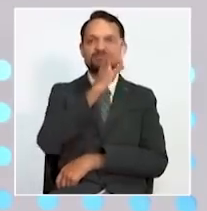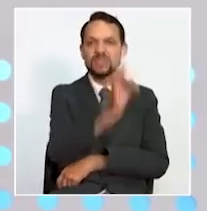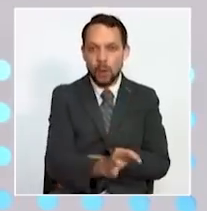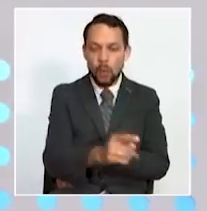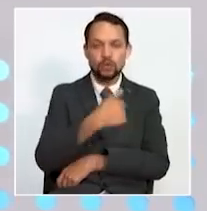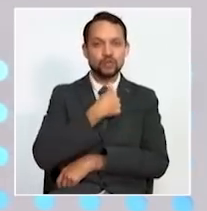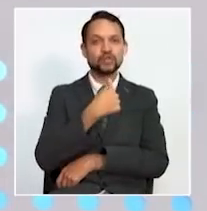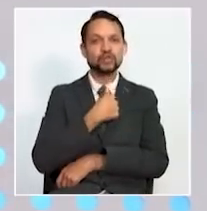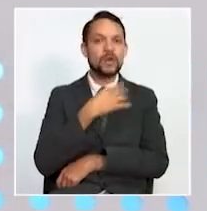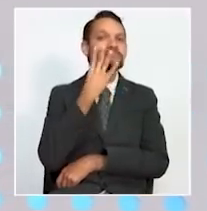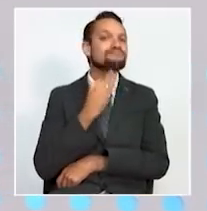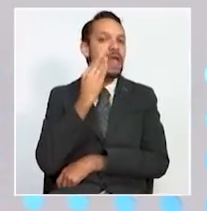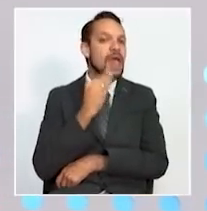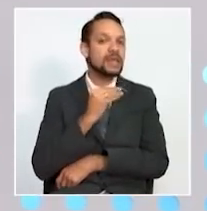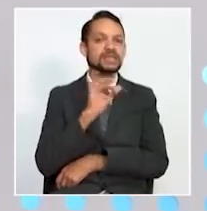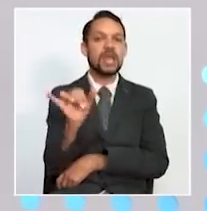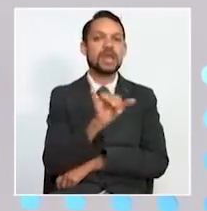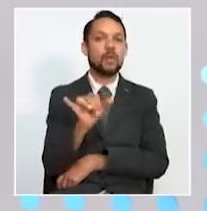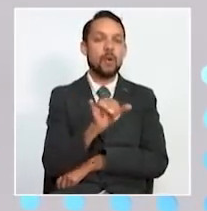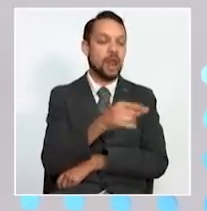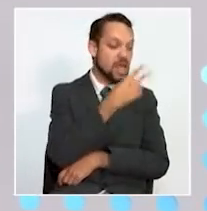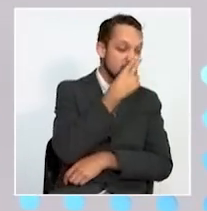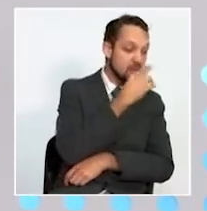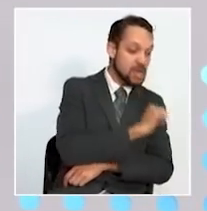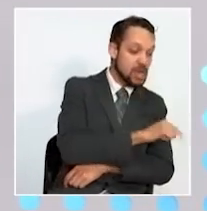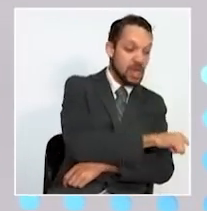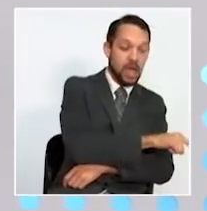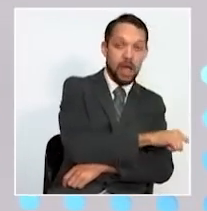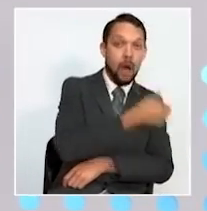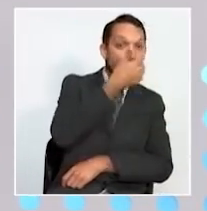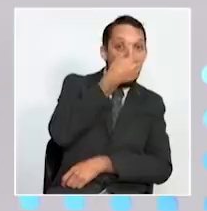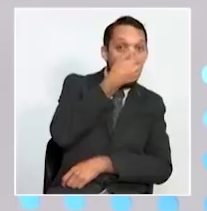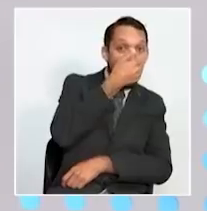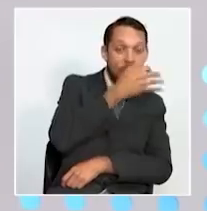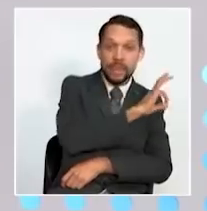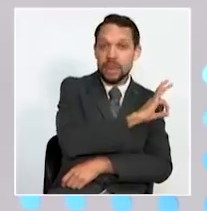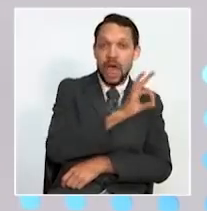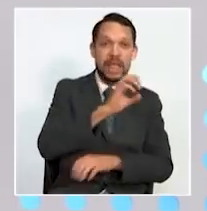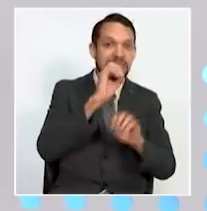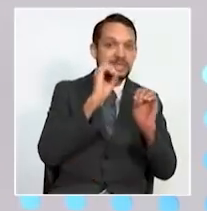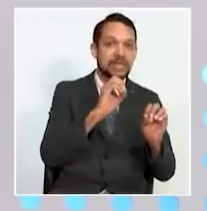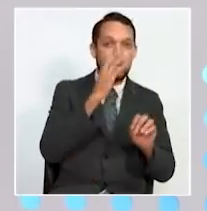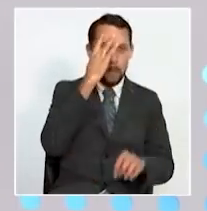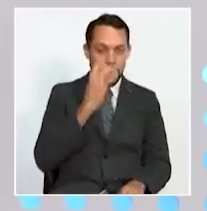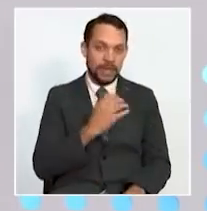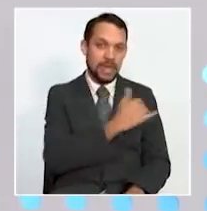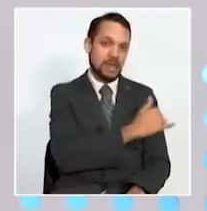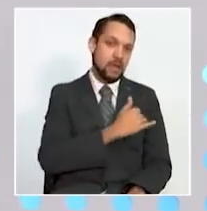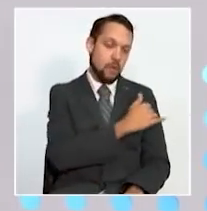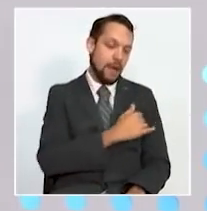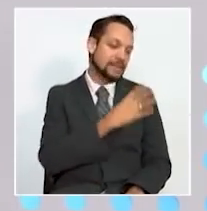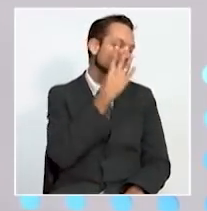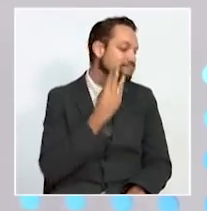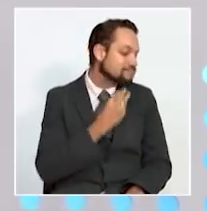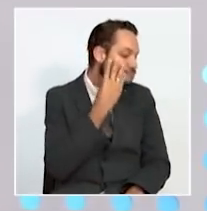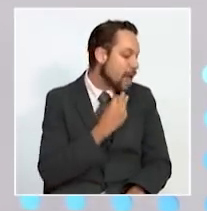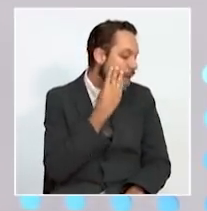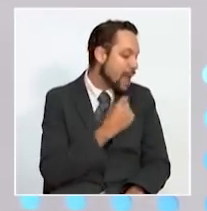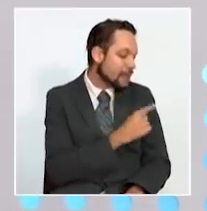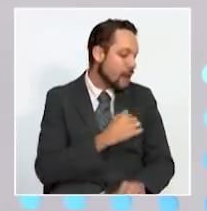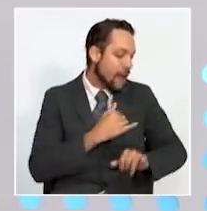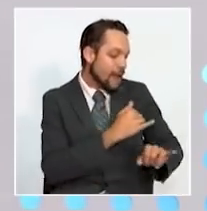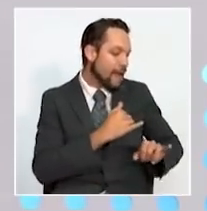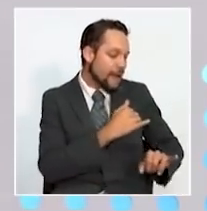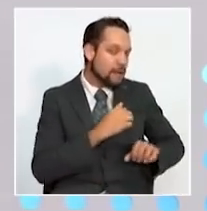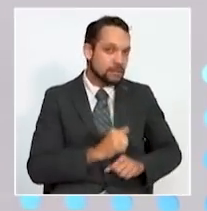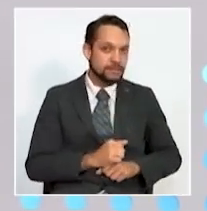les cuento mi experiencia. Mi hija en este momento ya no utiliza inhaladores, no utiliza nada y ha hecho eso. Como todos los pacientes que